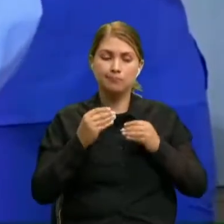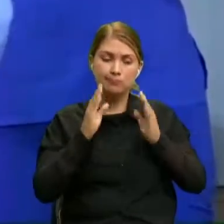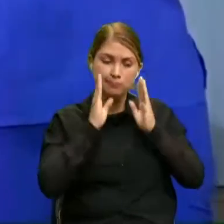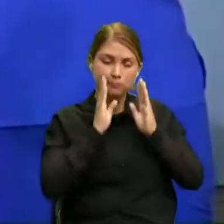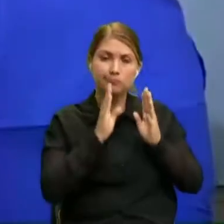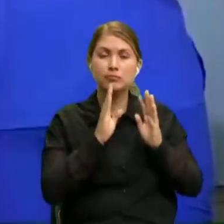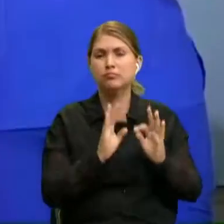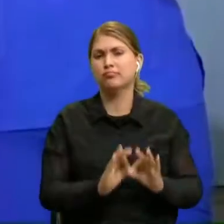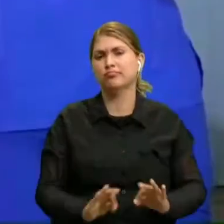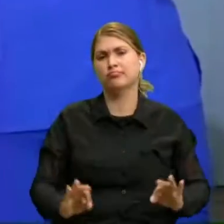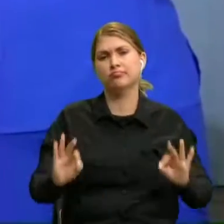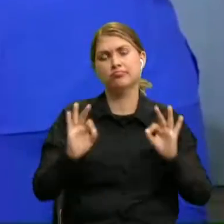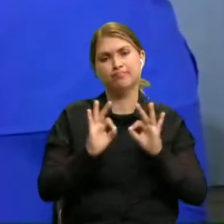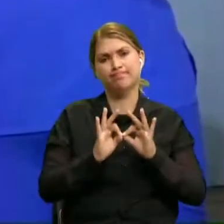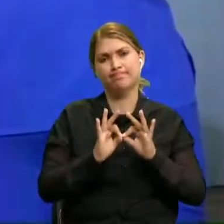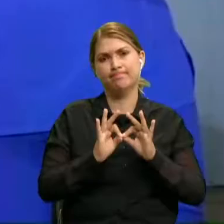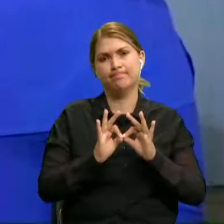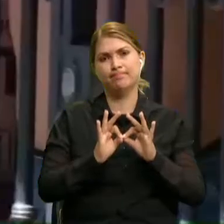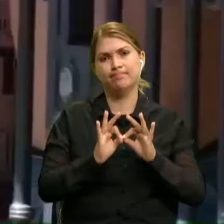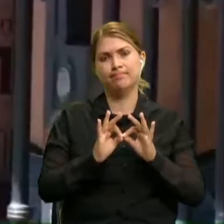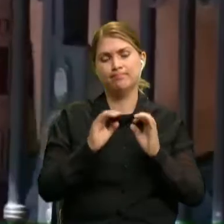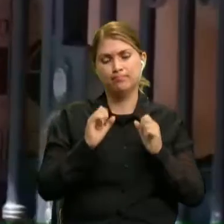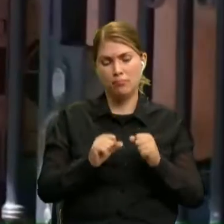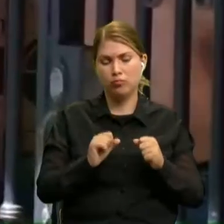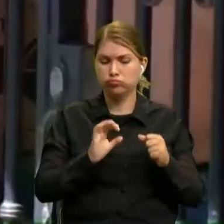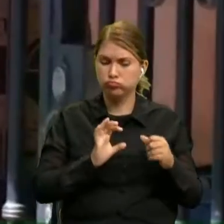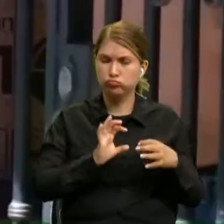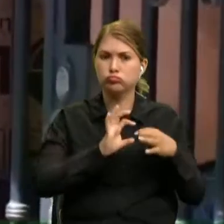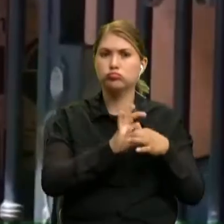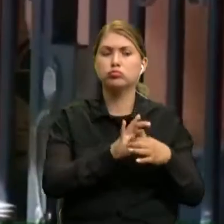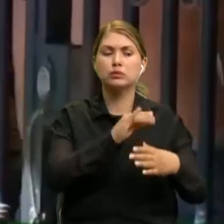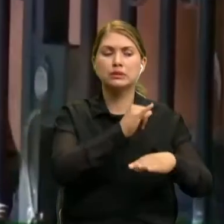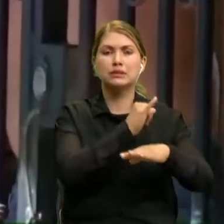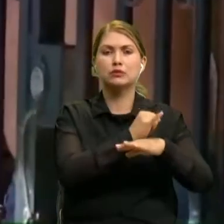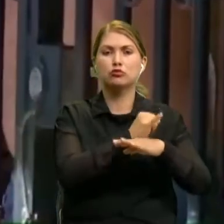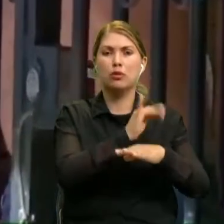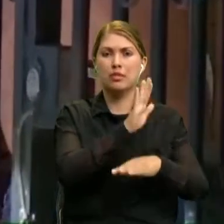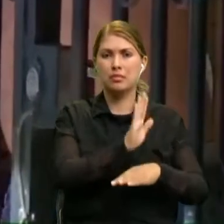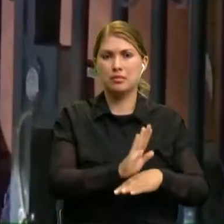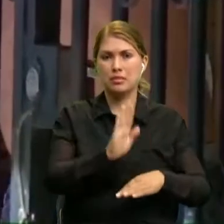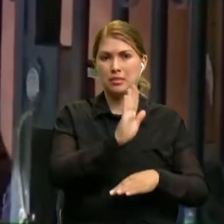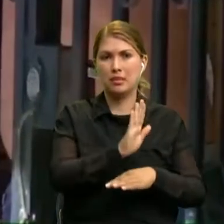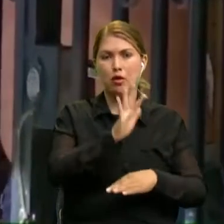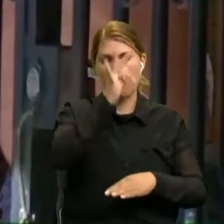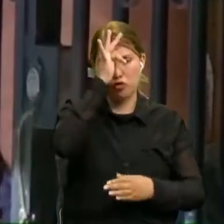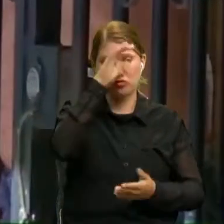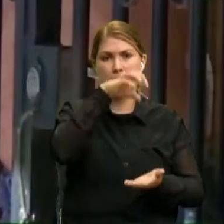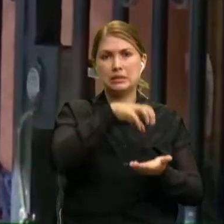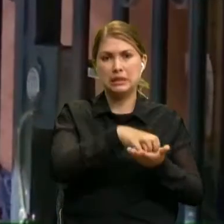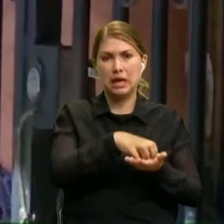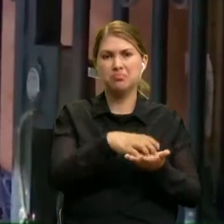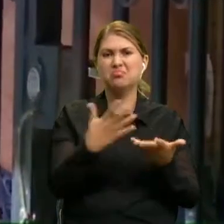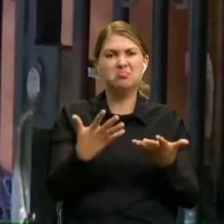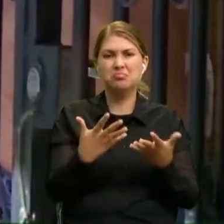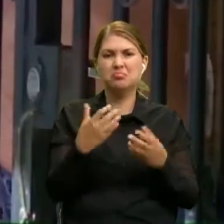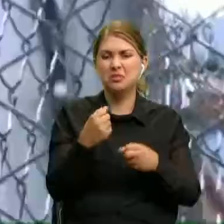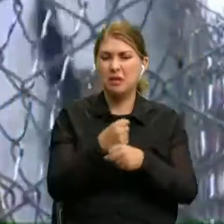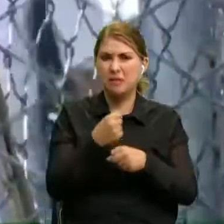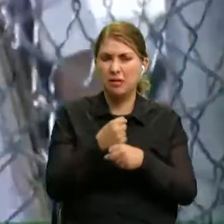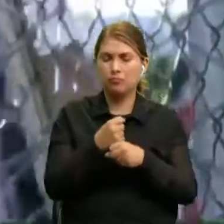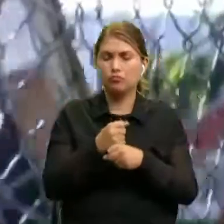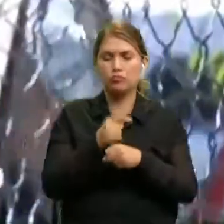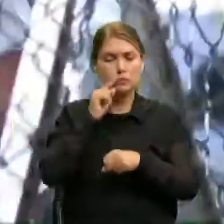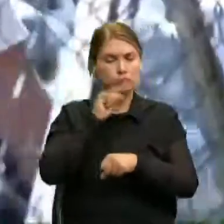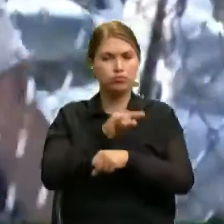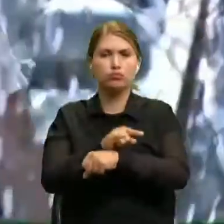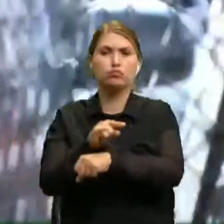tarea fundamental, poder articular con el Instituto Departamental y Hospital para trabajar y